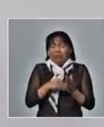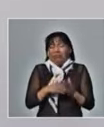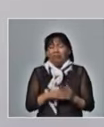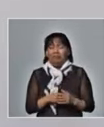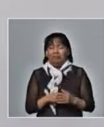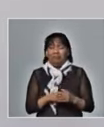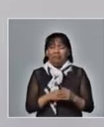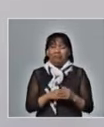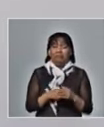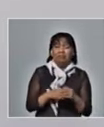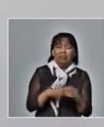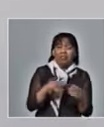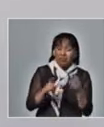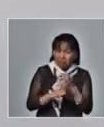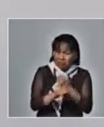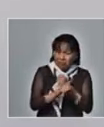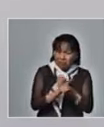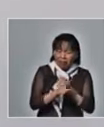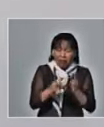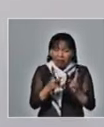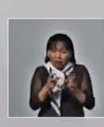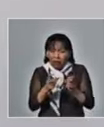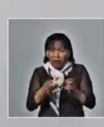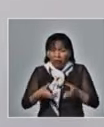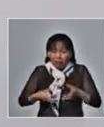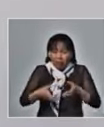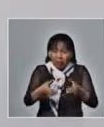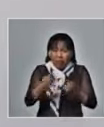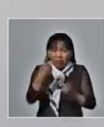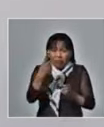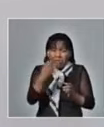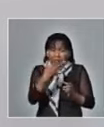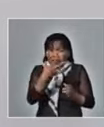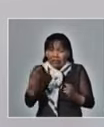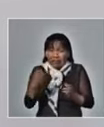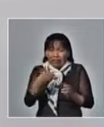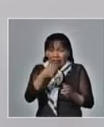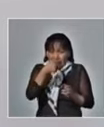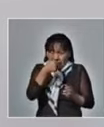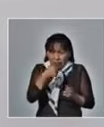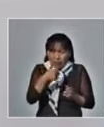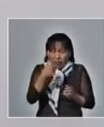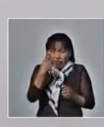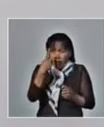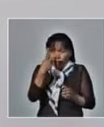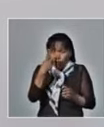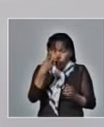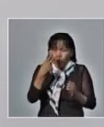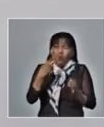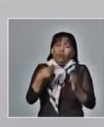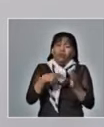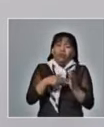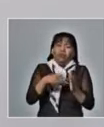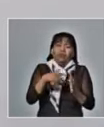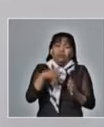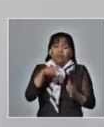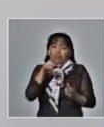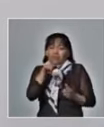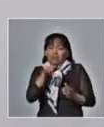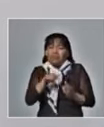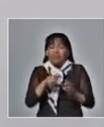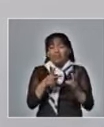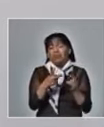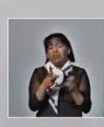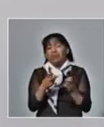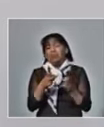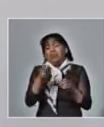rubro. Tenemos el primer lugar en robo en carretera, con 1.506 casos en 2017. Lo saben los empresarios que les roban todos los días en